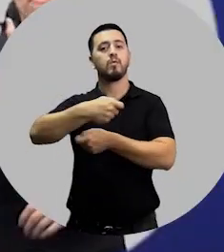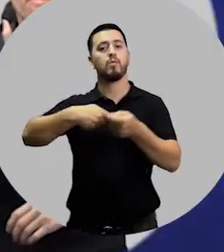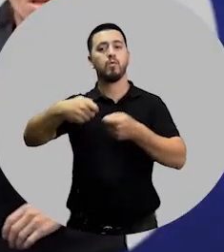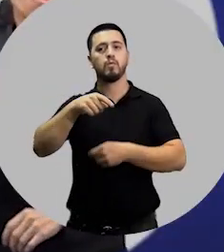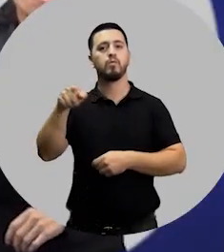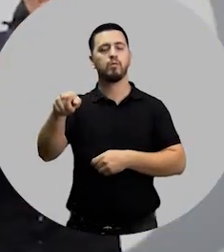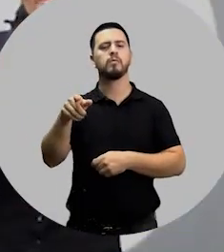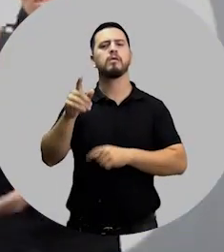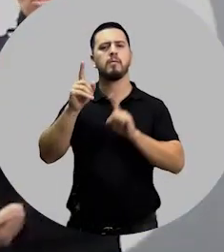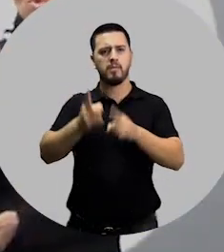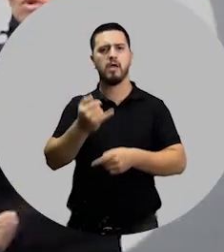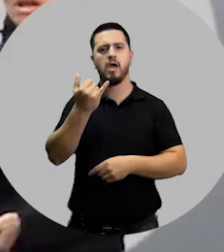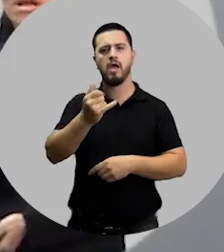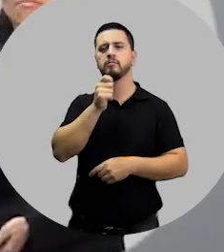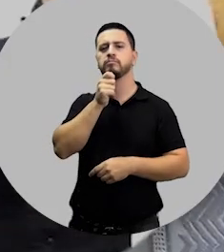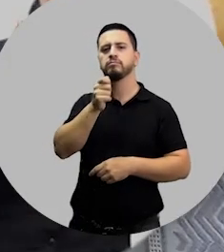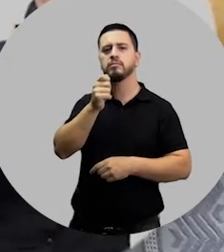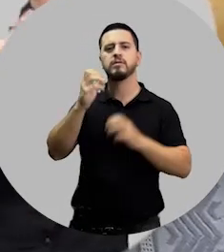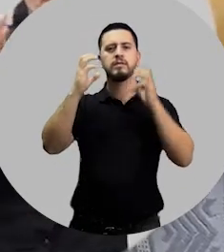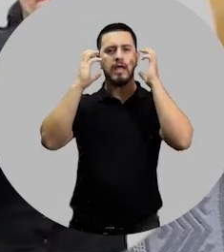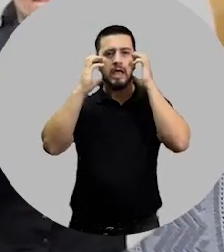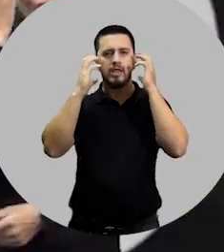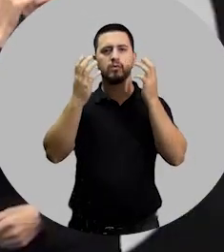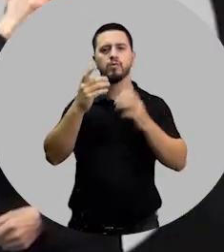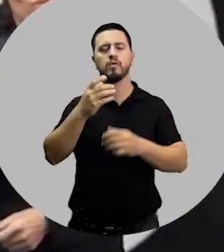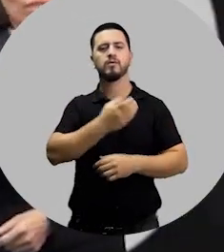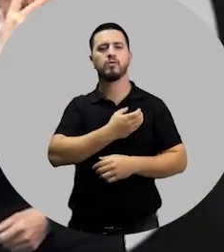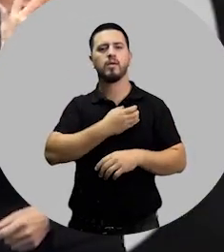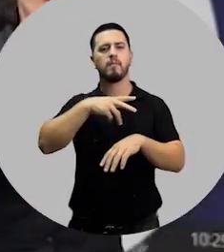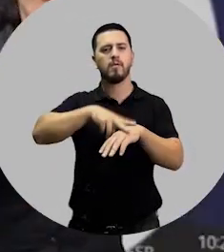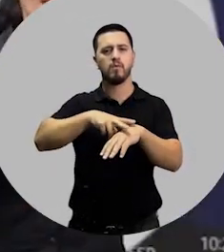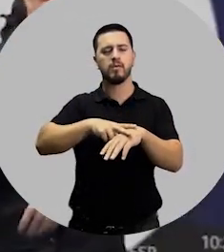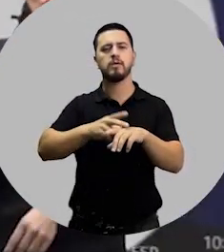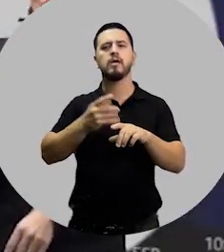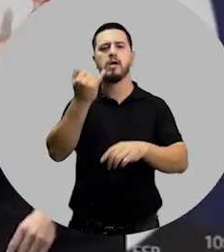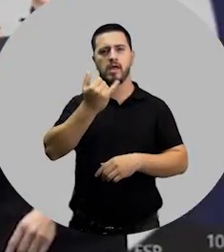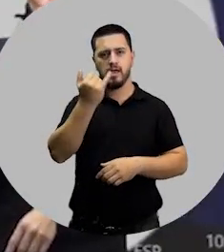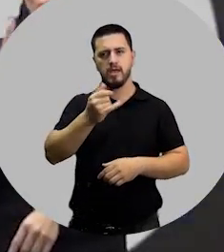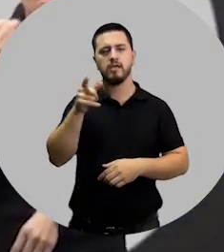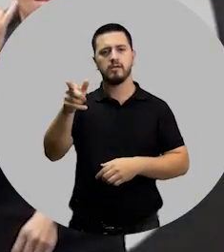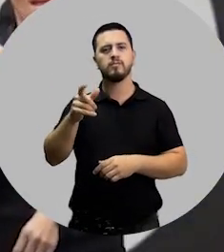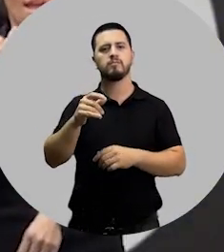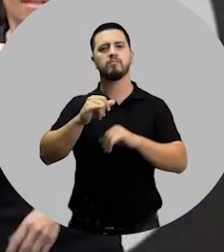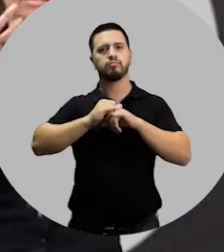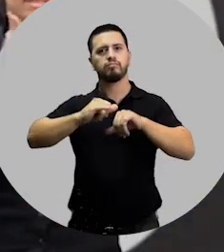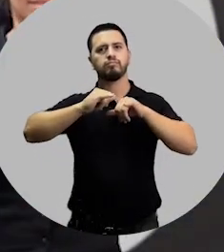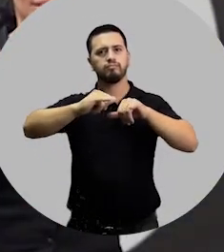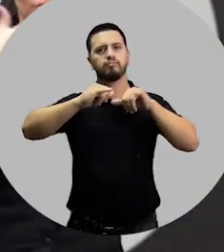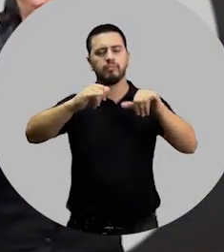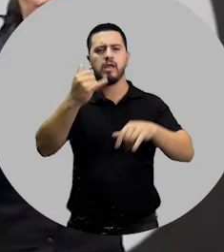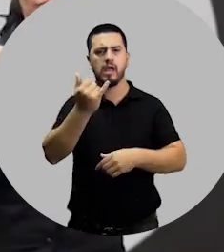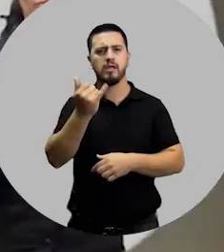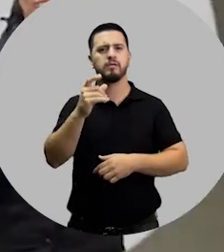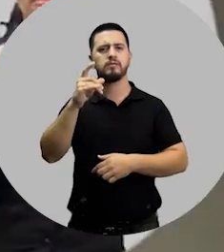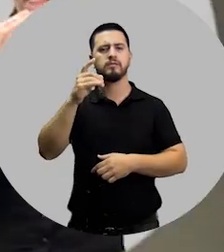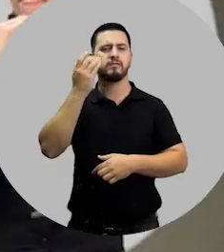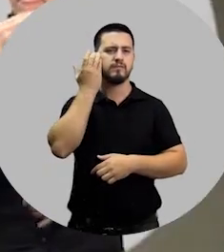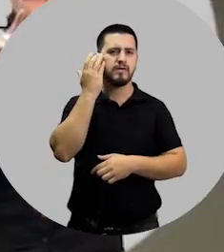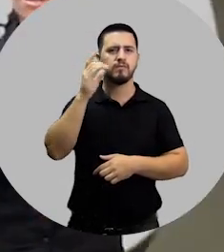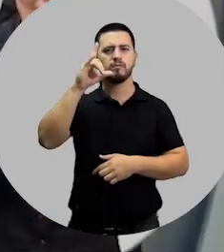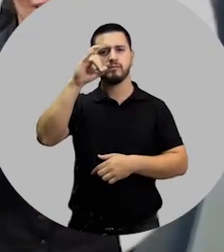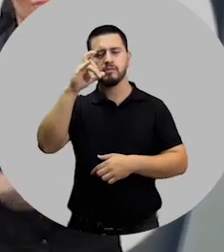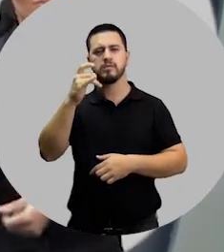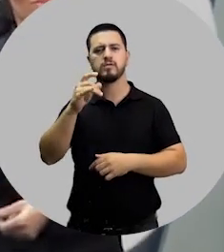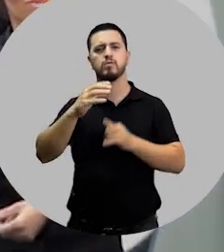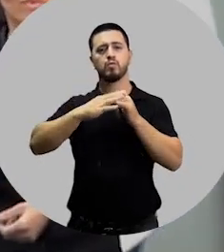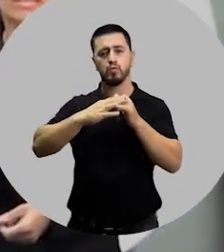emprendedores también son entrevistados en programas de Radio Nacional del Paraguay y cuenta con sus espacios de promoción activa en las redes sociales